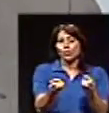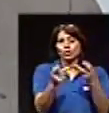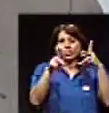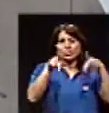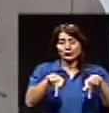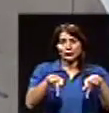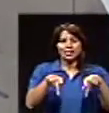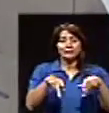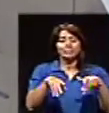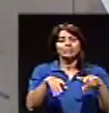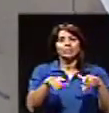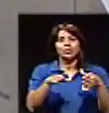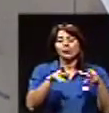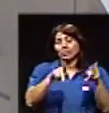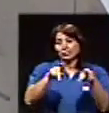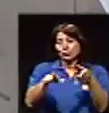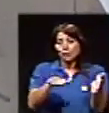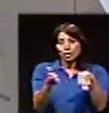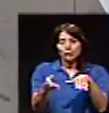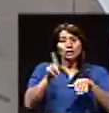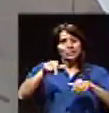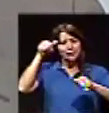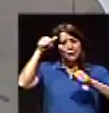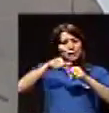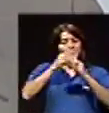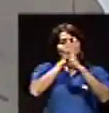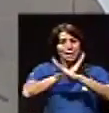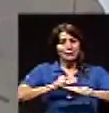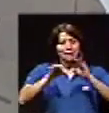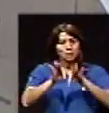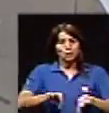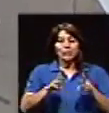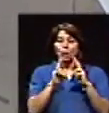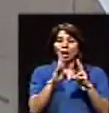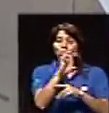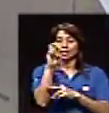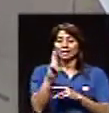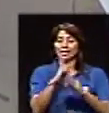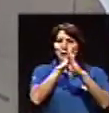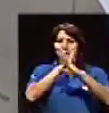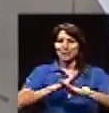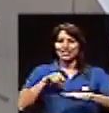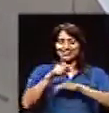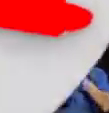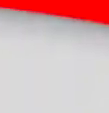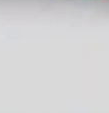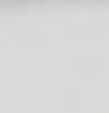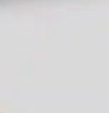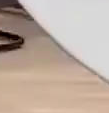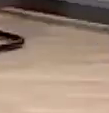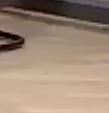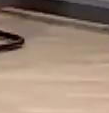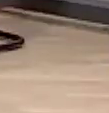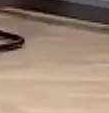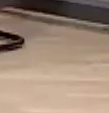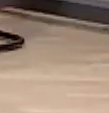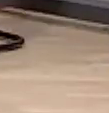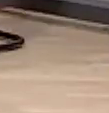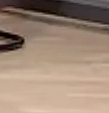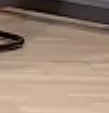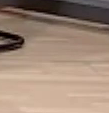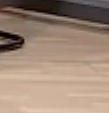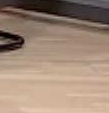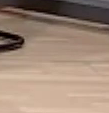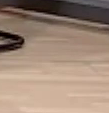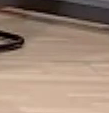nos debe recordar que la paz es importante. Ojalá Costa Rica viva en paz este año, igual que el mundo. Continuamos, amigas y